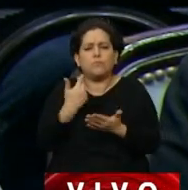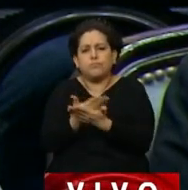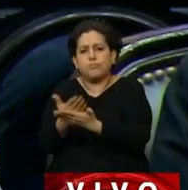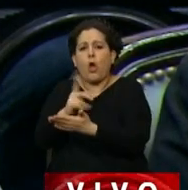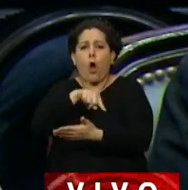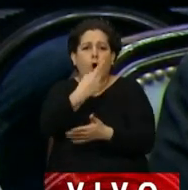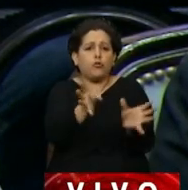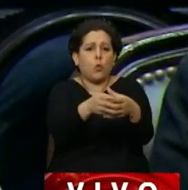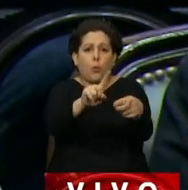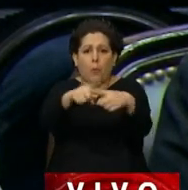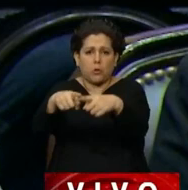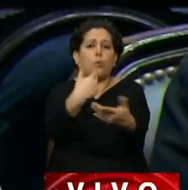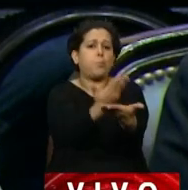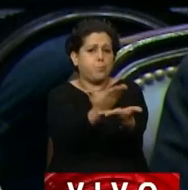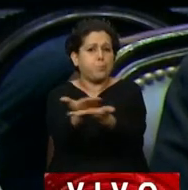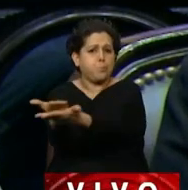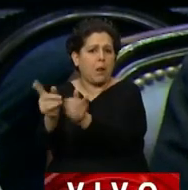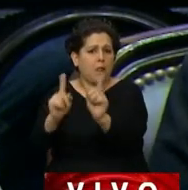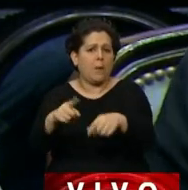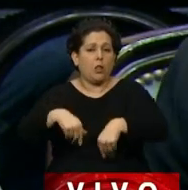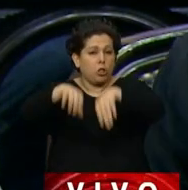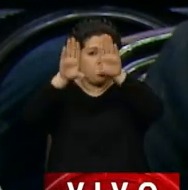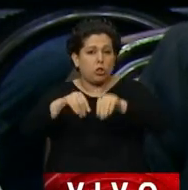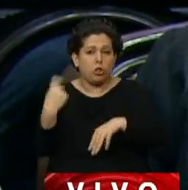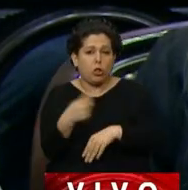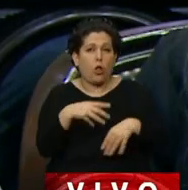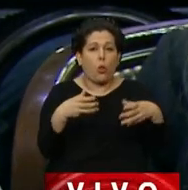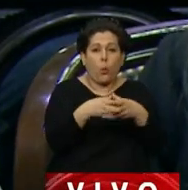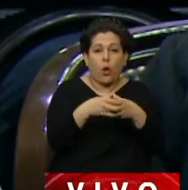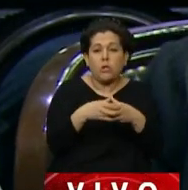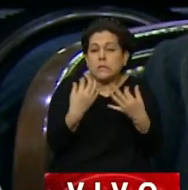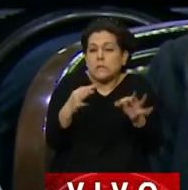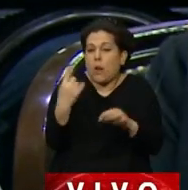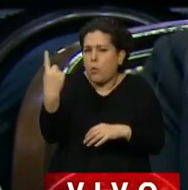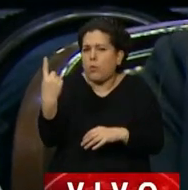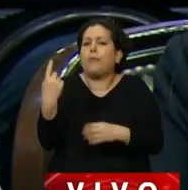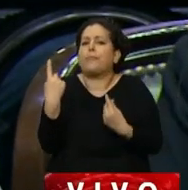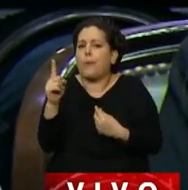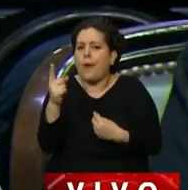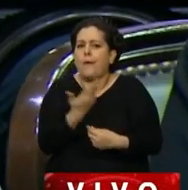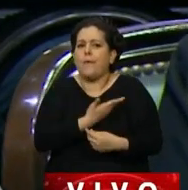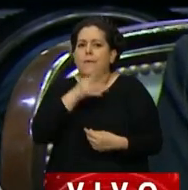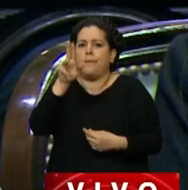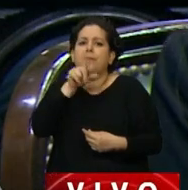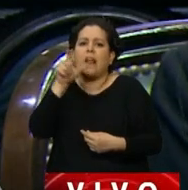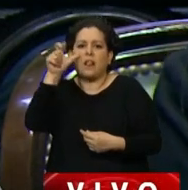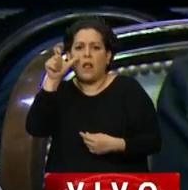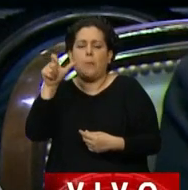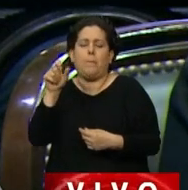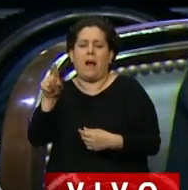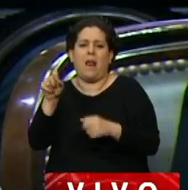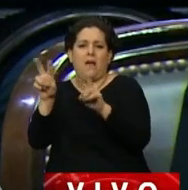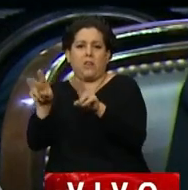otras fuerzas políticas y casi todos los bloques, salvo el Frente para la Victoria, presentaron